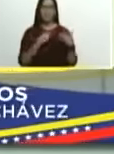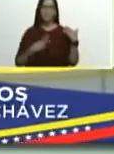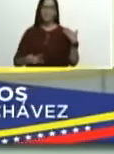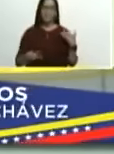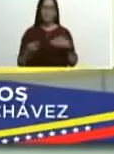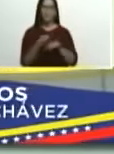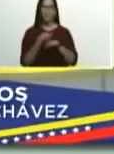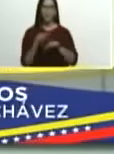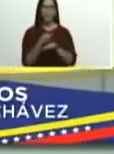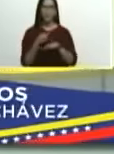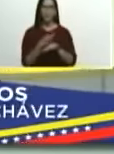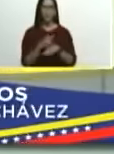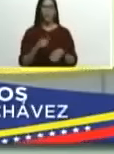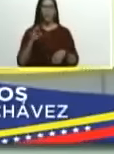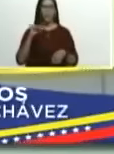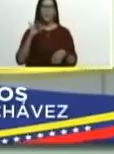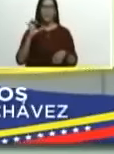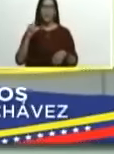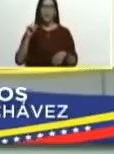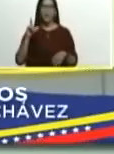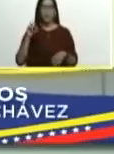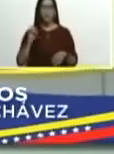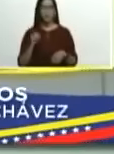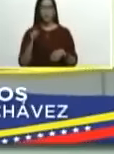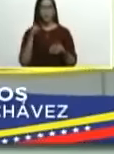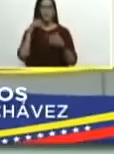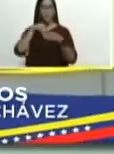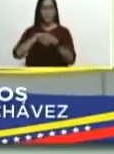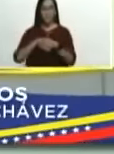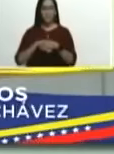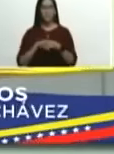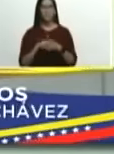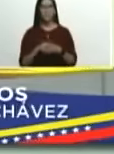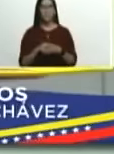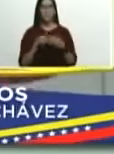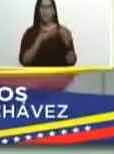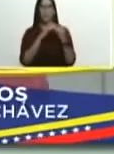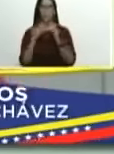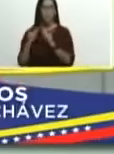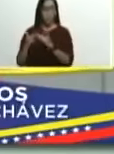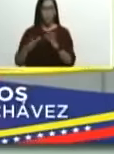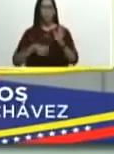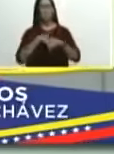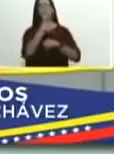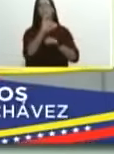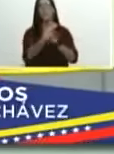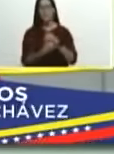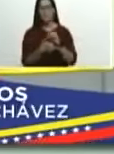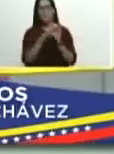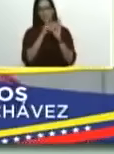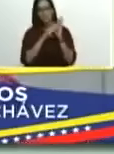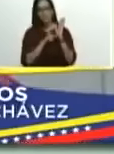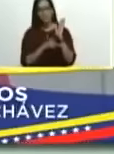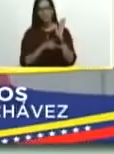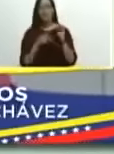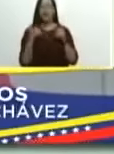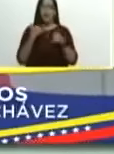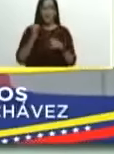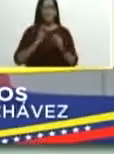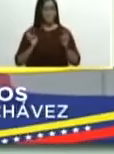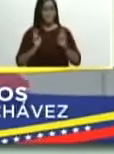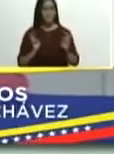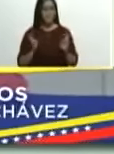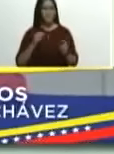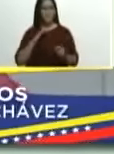de gobierno, Ricardo Menéndez, tú que estás metido en las comunas, en la planificación, hay temas que